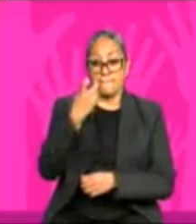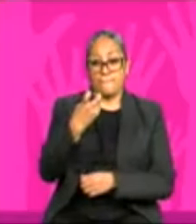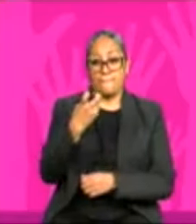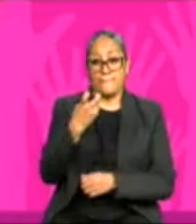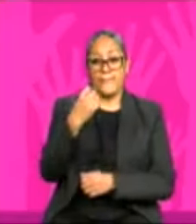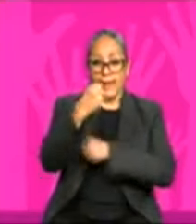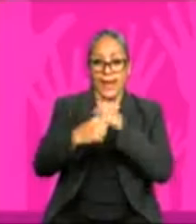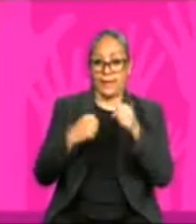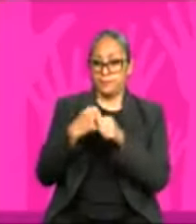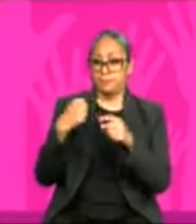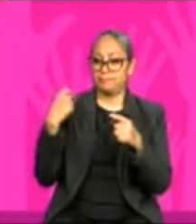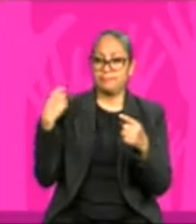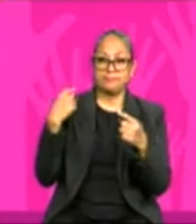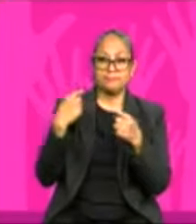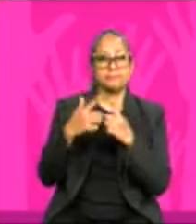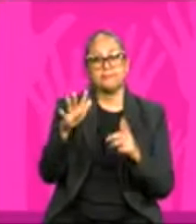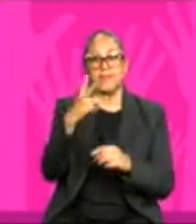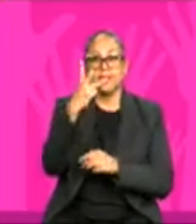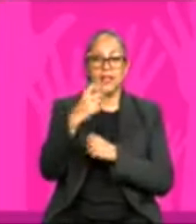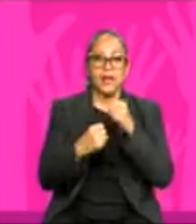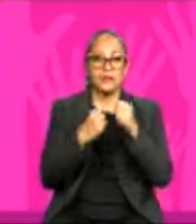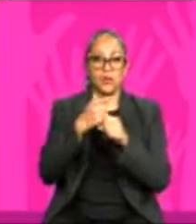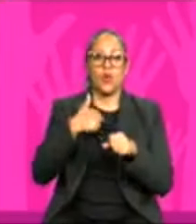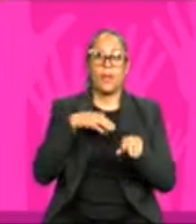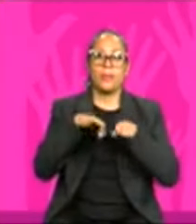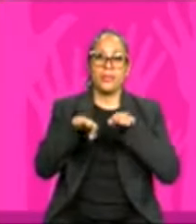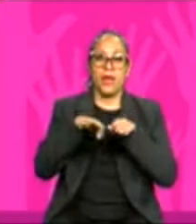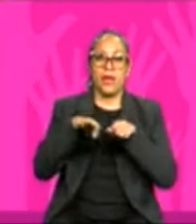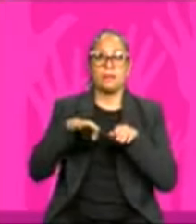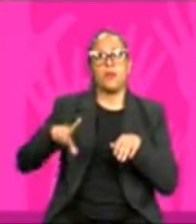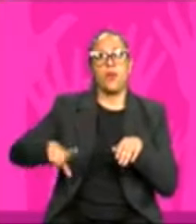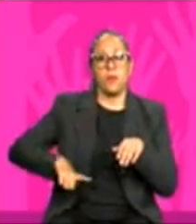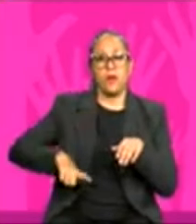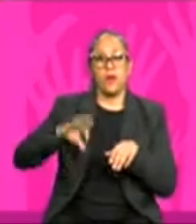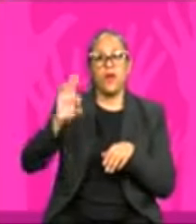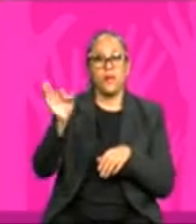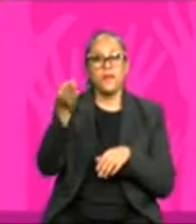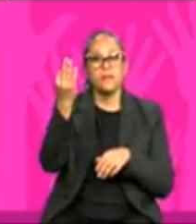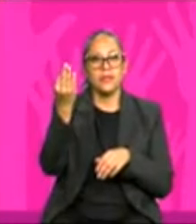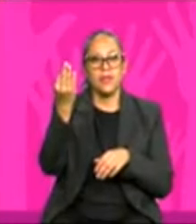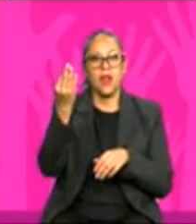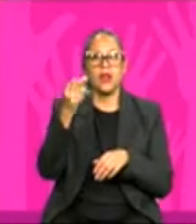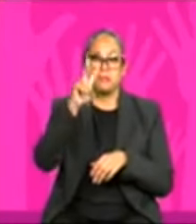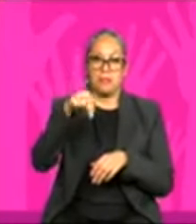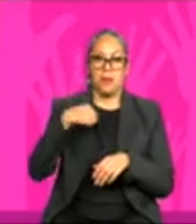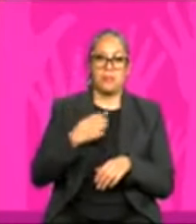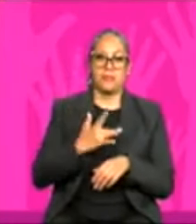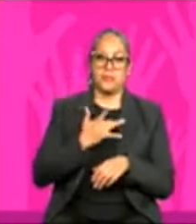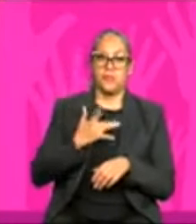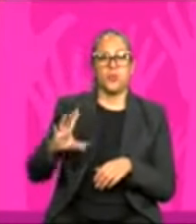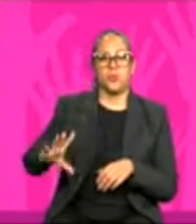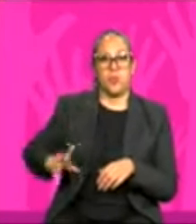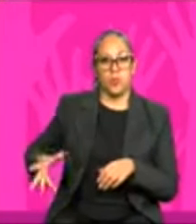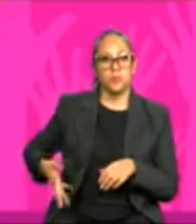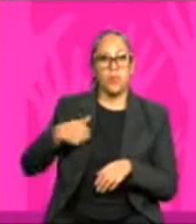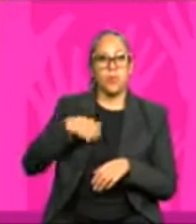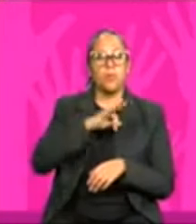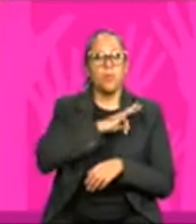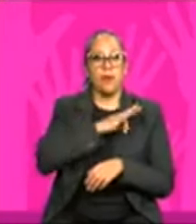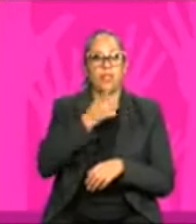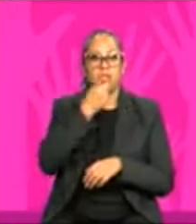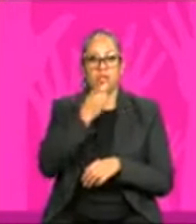últimos 3 años trabajé en el gobierno federal, con mucho orgullo lo puedo decir,